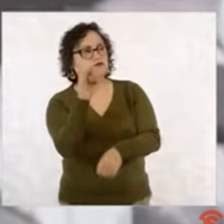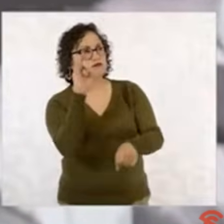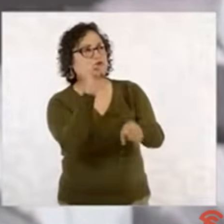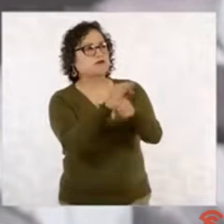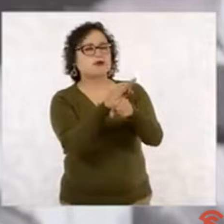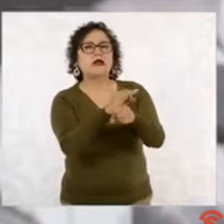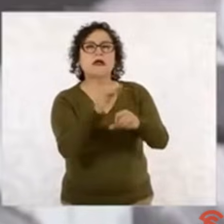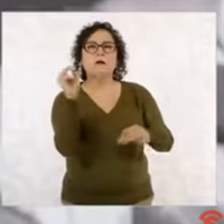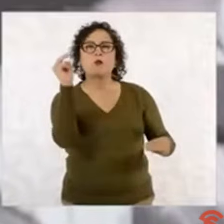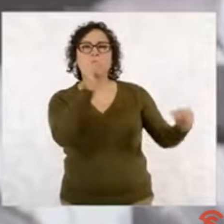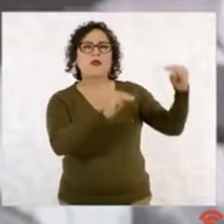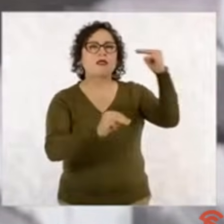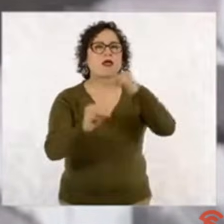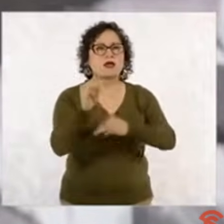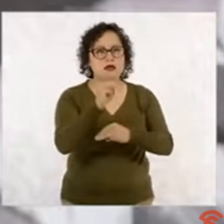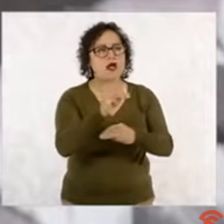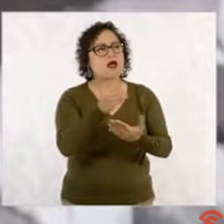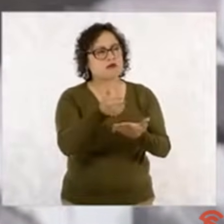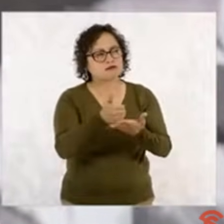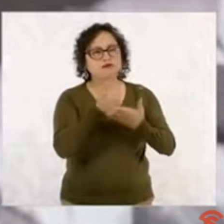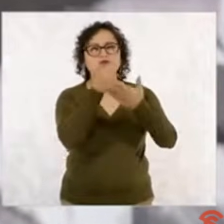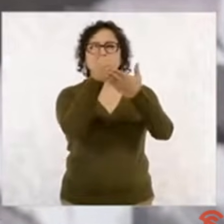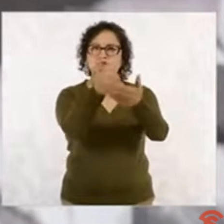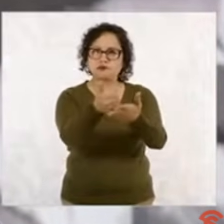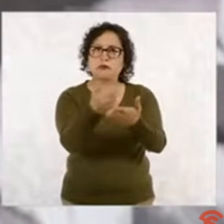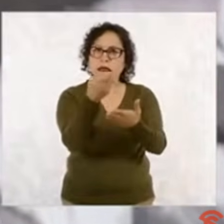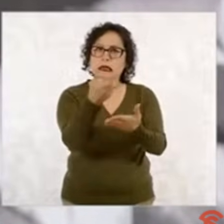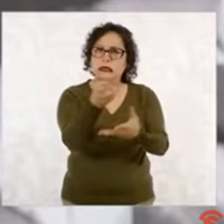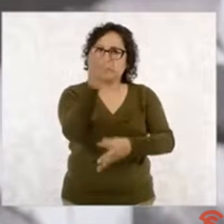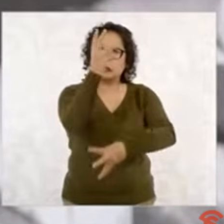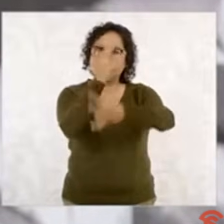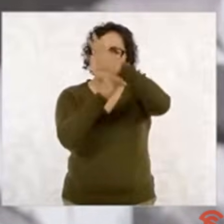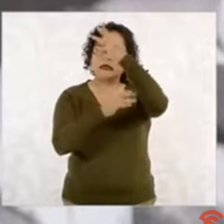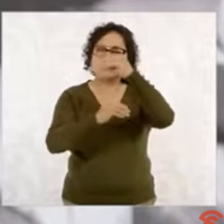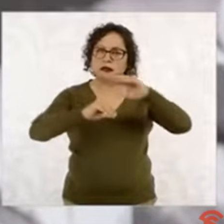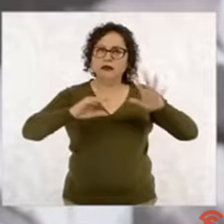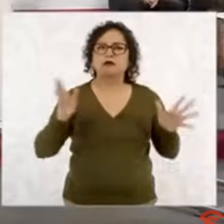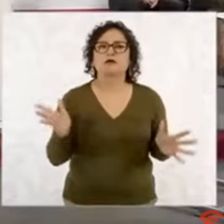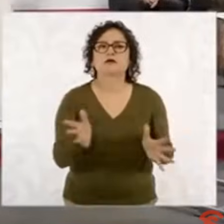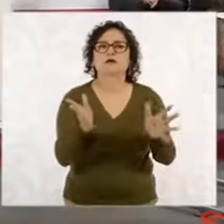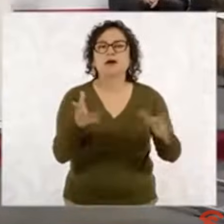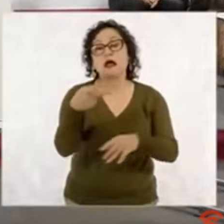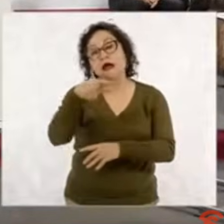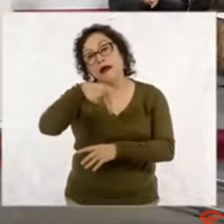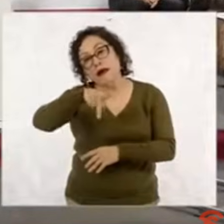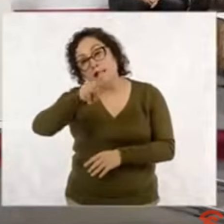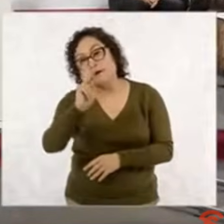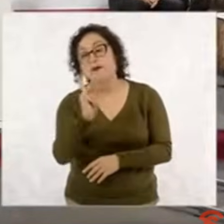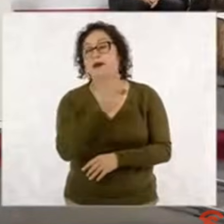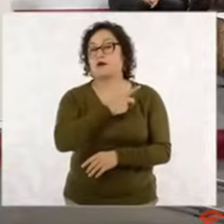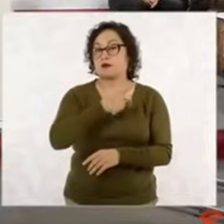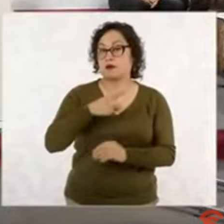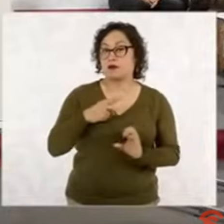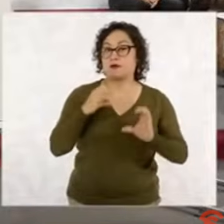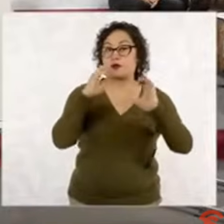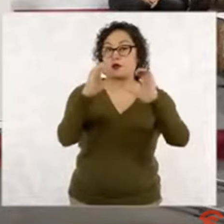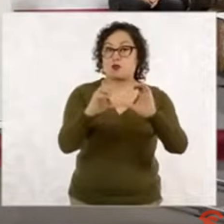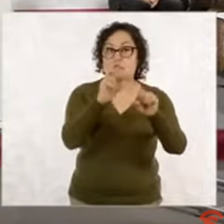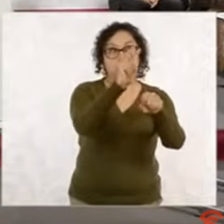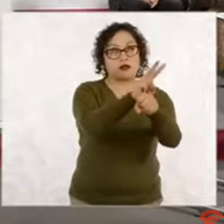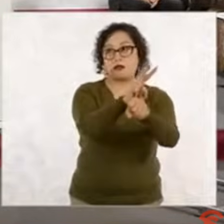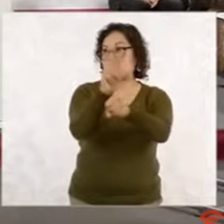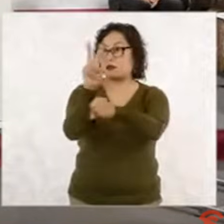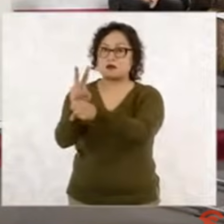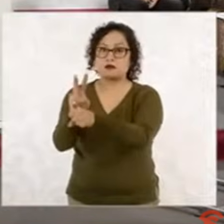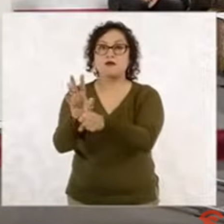altas. Lo que se está regulando es que no se lleven a cabo infraestructuras pues que salen de cualquier proporción, en algunos lugares ya